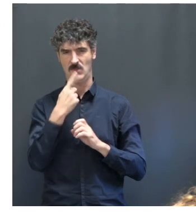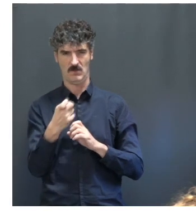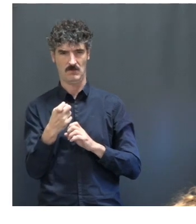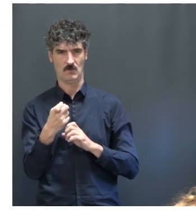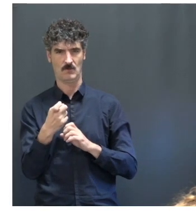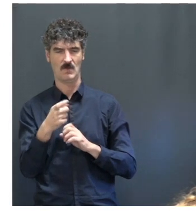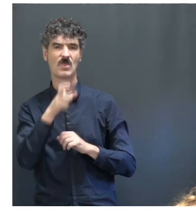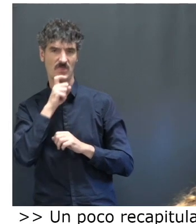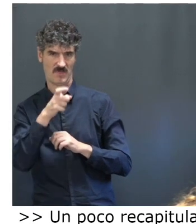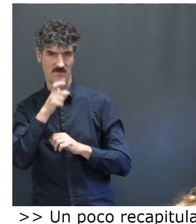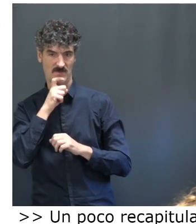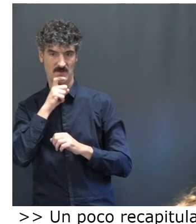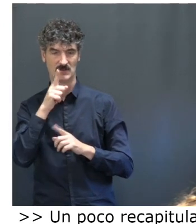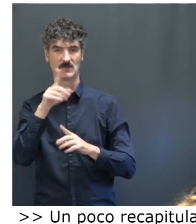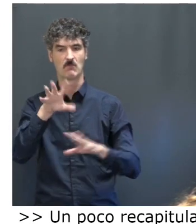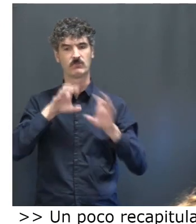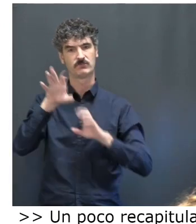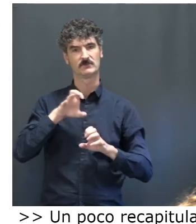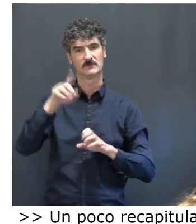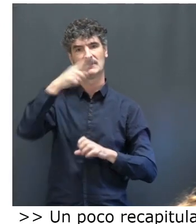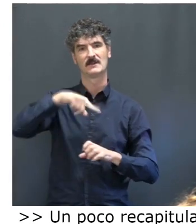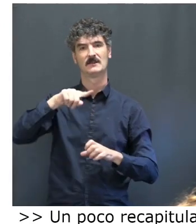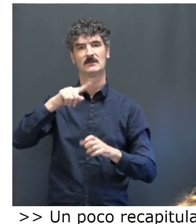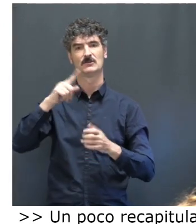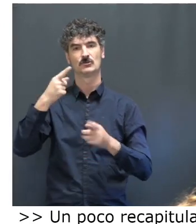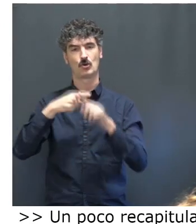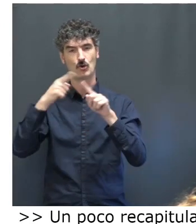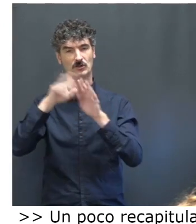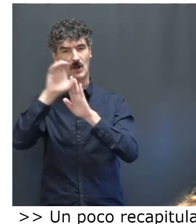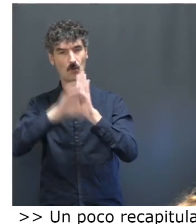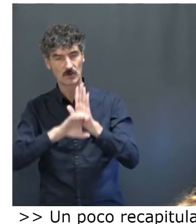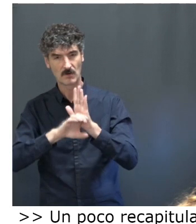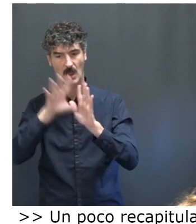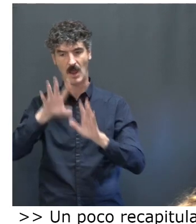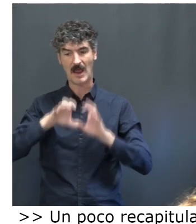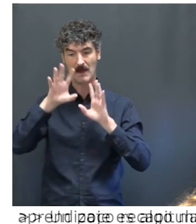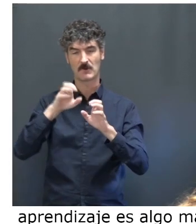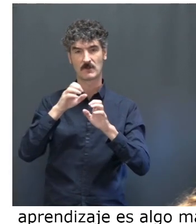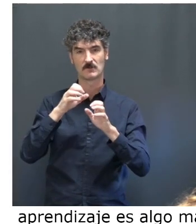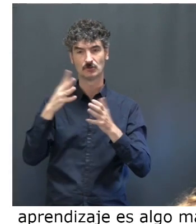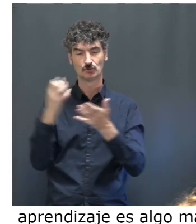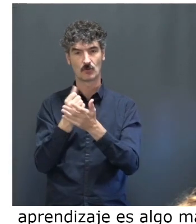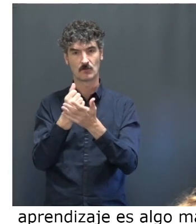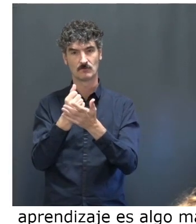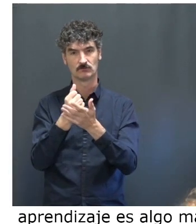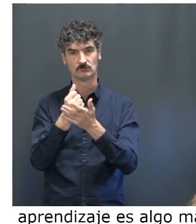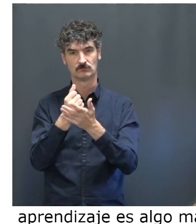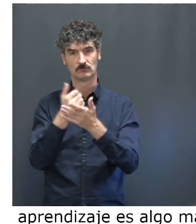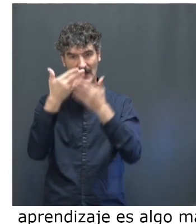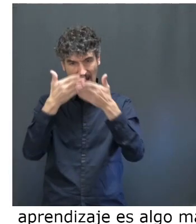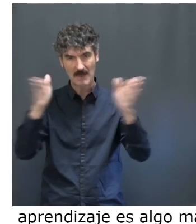simplemente adquirir las destrezas curriculares, que estamos hablando de que este aprendizaje se extiende a otros espacios y a